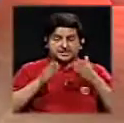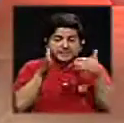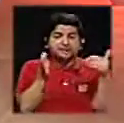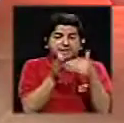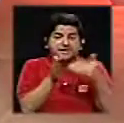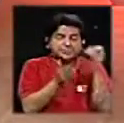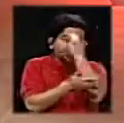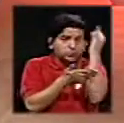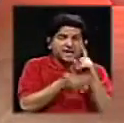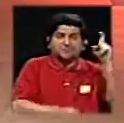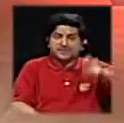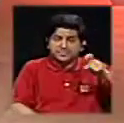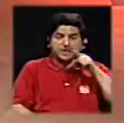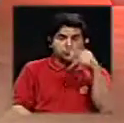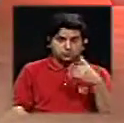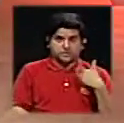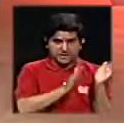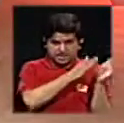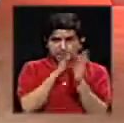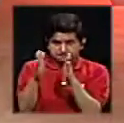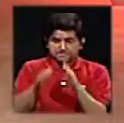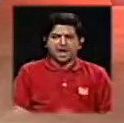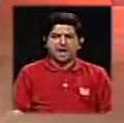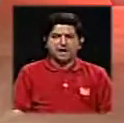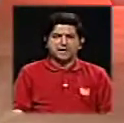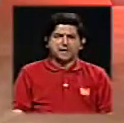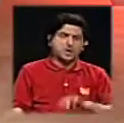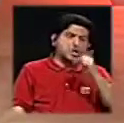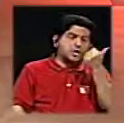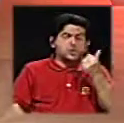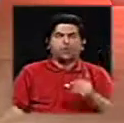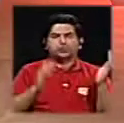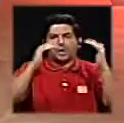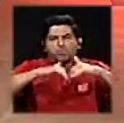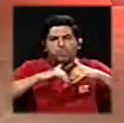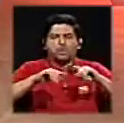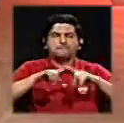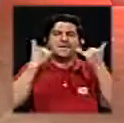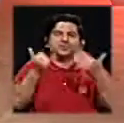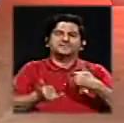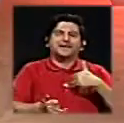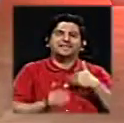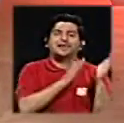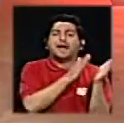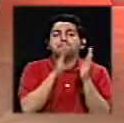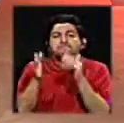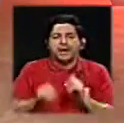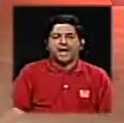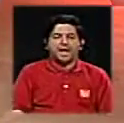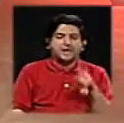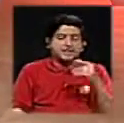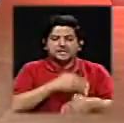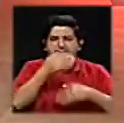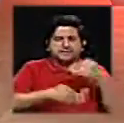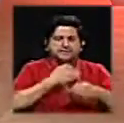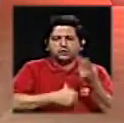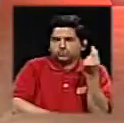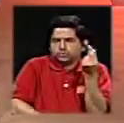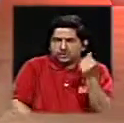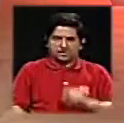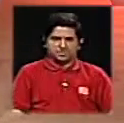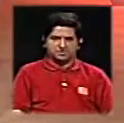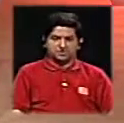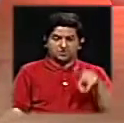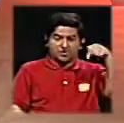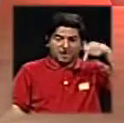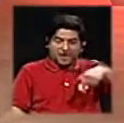rediseñarla. Uh-huh. Ahora, si usted tiene el plan y le colapsó otra, usted dice, bueno, pero ya tenía este plan y este flujo de dinero. Lo que